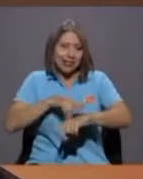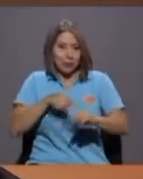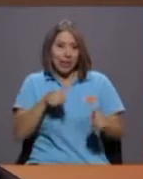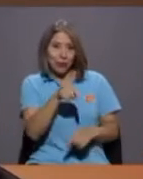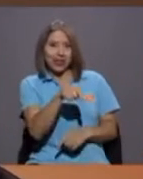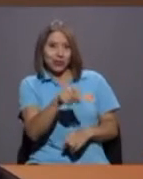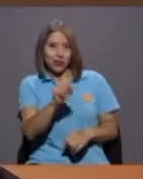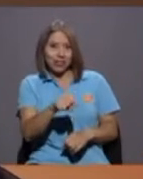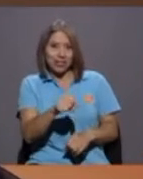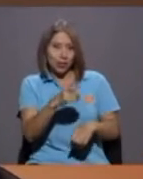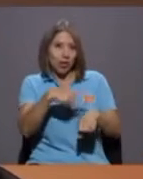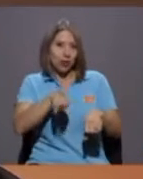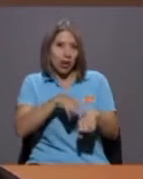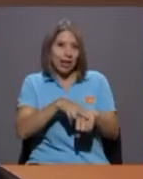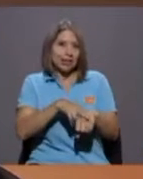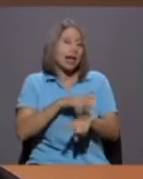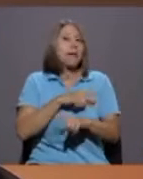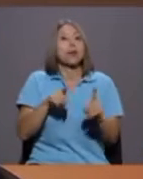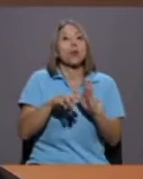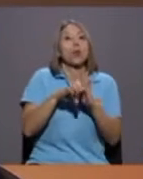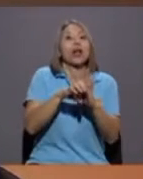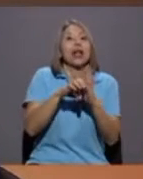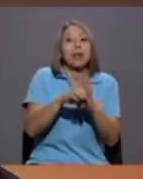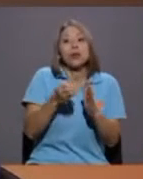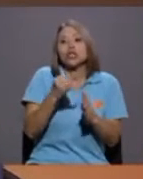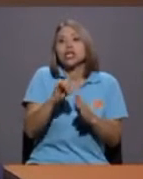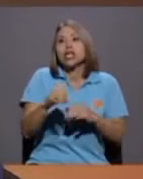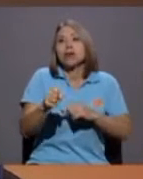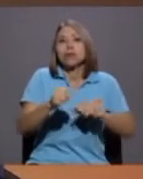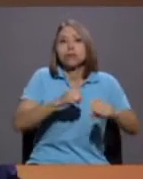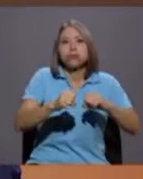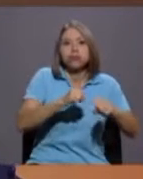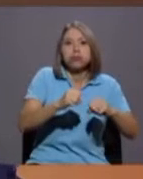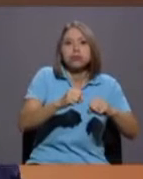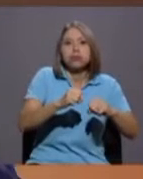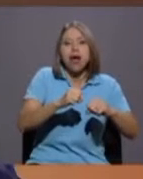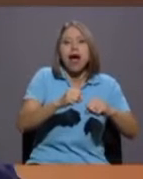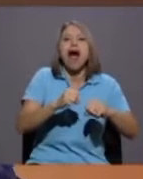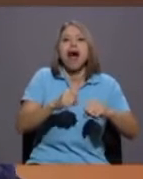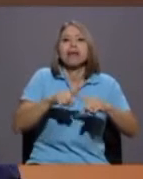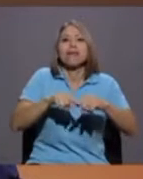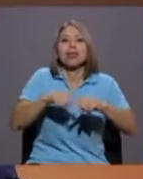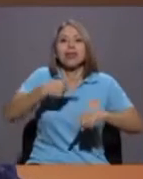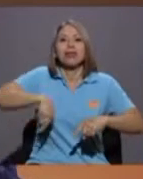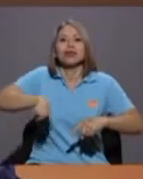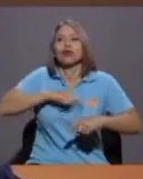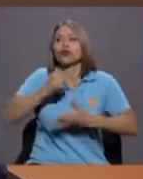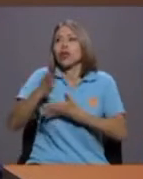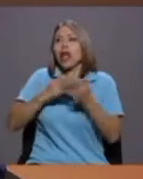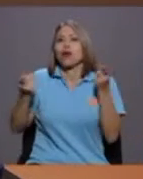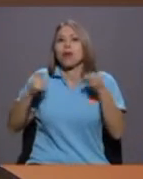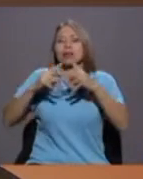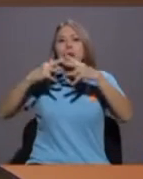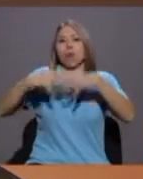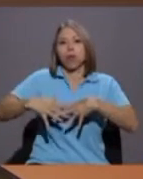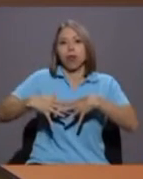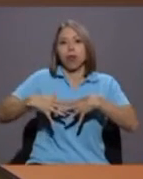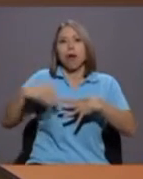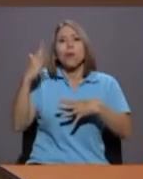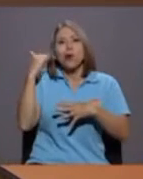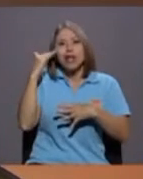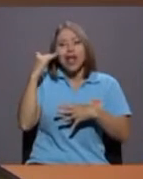naturales, se presenten en términos de un desastre. Pero vuelvo a decir, el desastre es tal porque hay un elemento